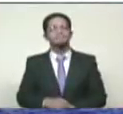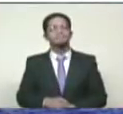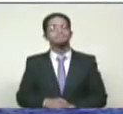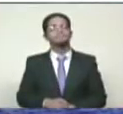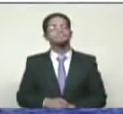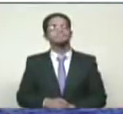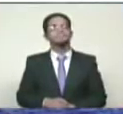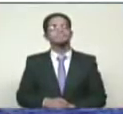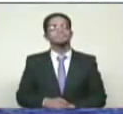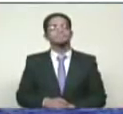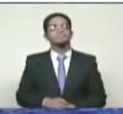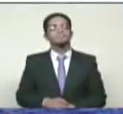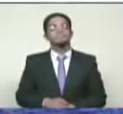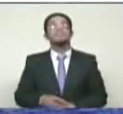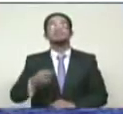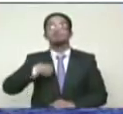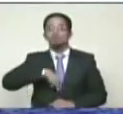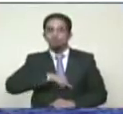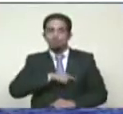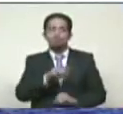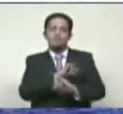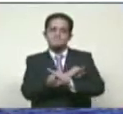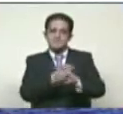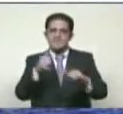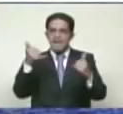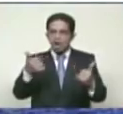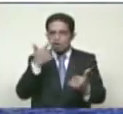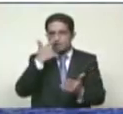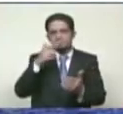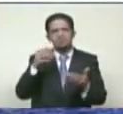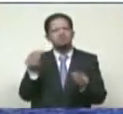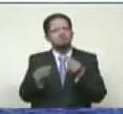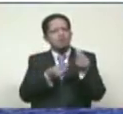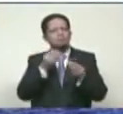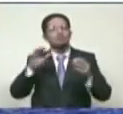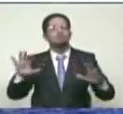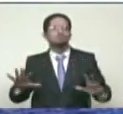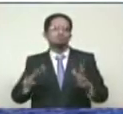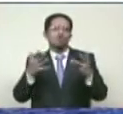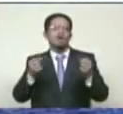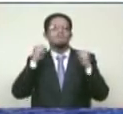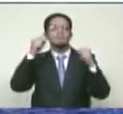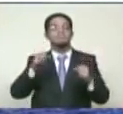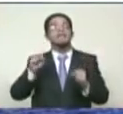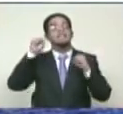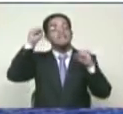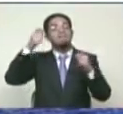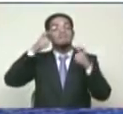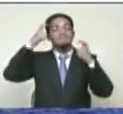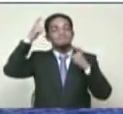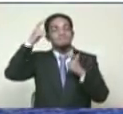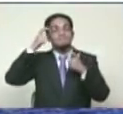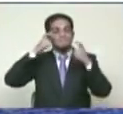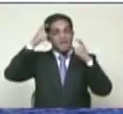acto con los gritos de guerra y el canto del gloria al bravo pueblo. ¡Chávez vive!